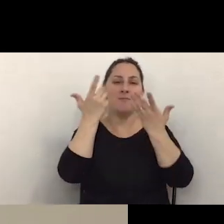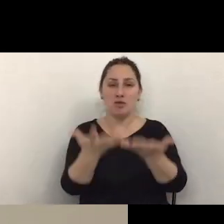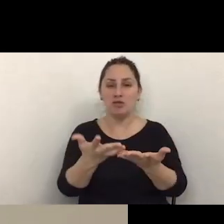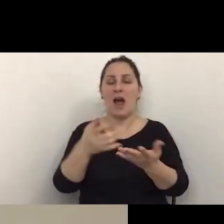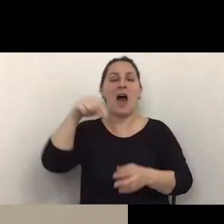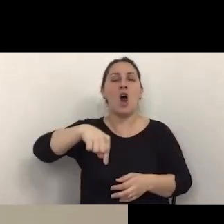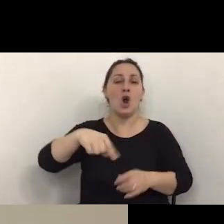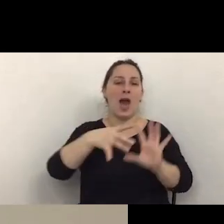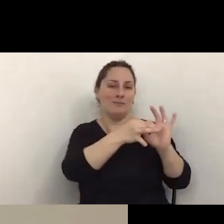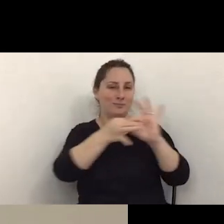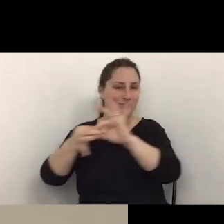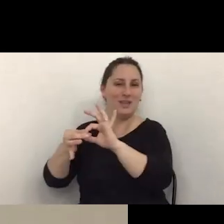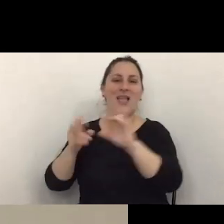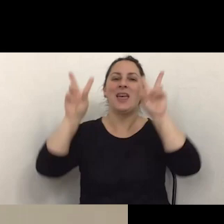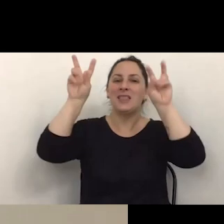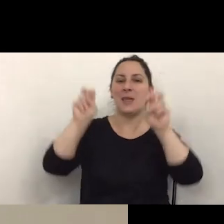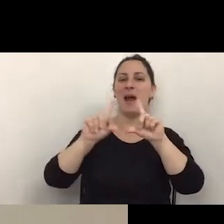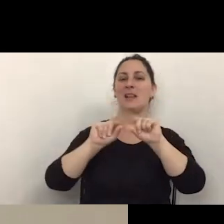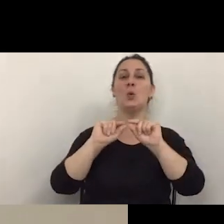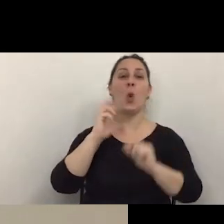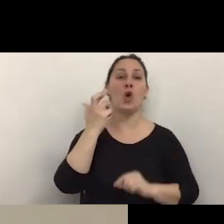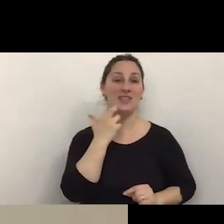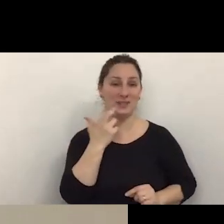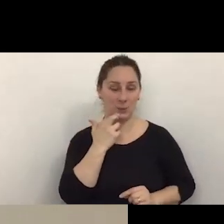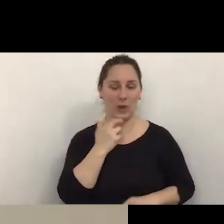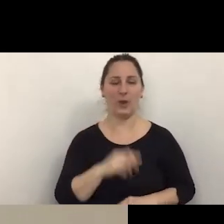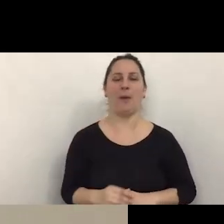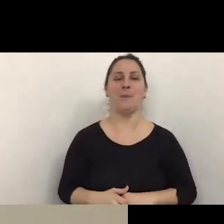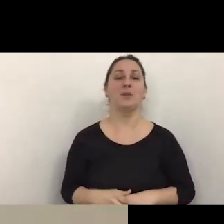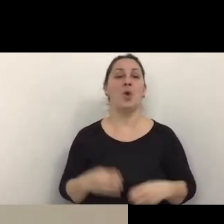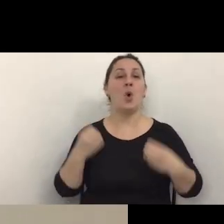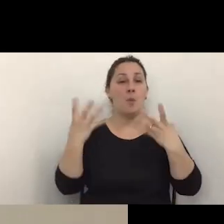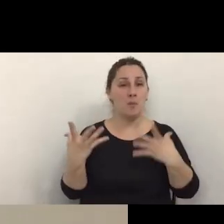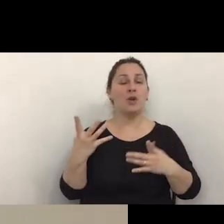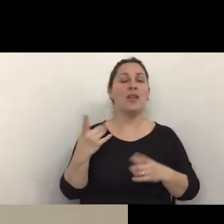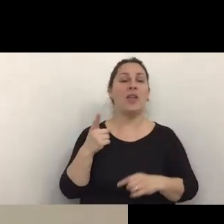muy relacionado el tema del artículo 19, porque una de